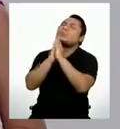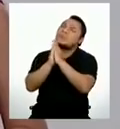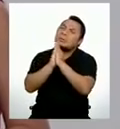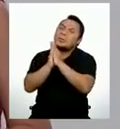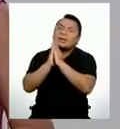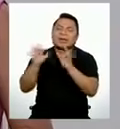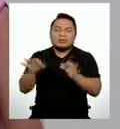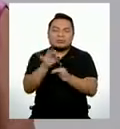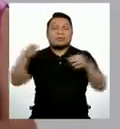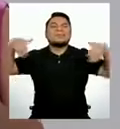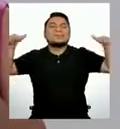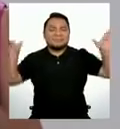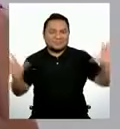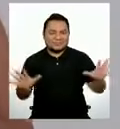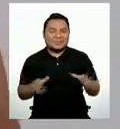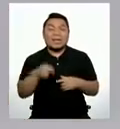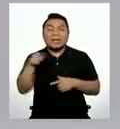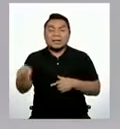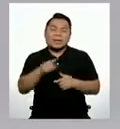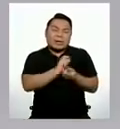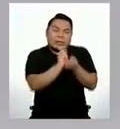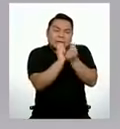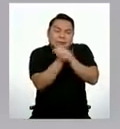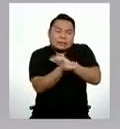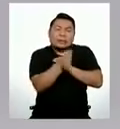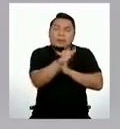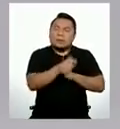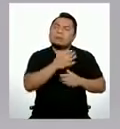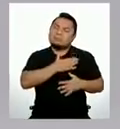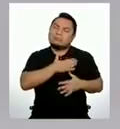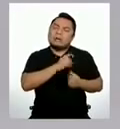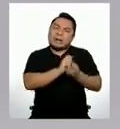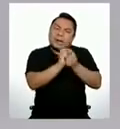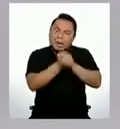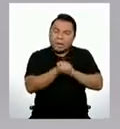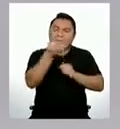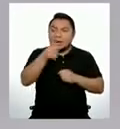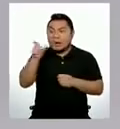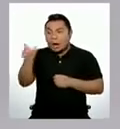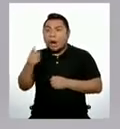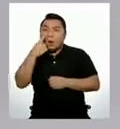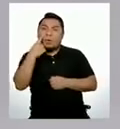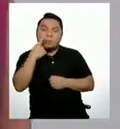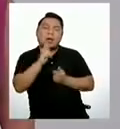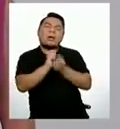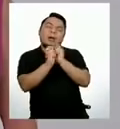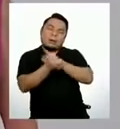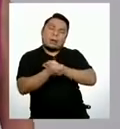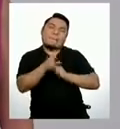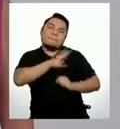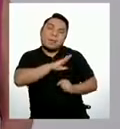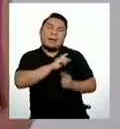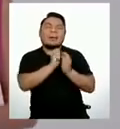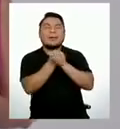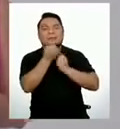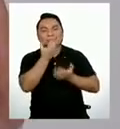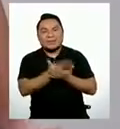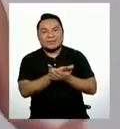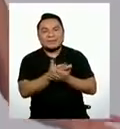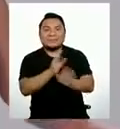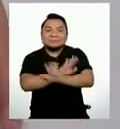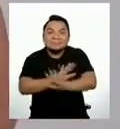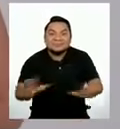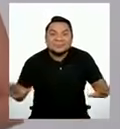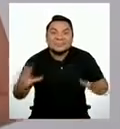selva en los niños y el arrepentimiento sincero de quien alguna vez fue un mal amigo. Y con esto llegamos